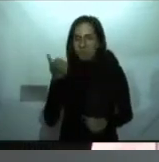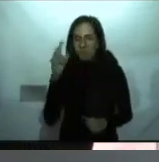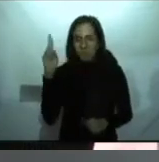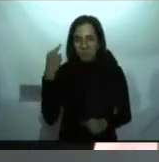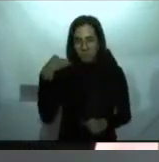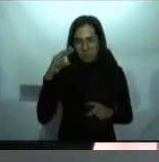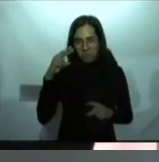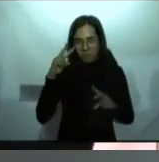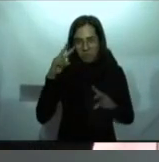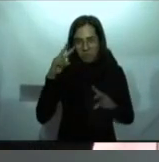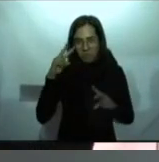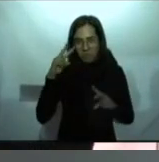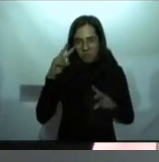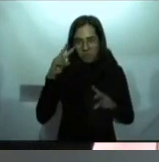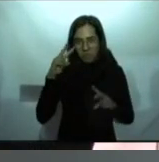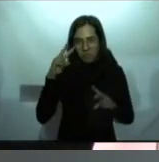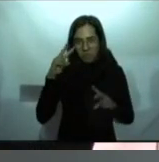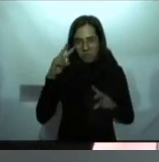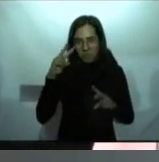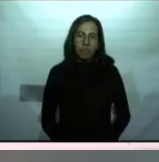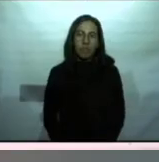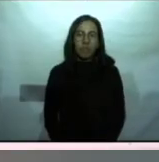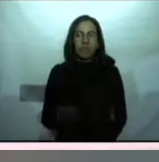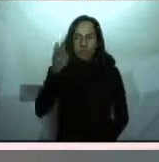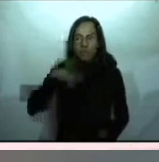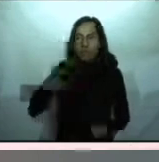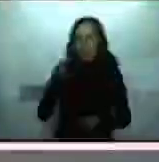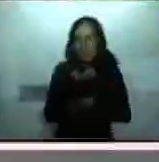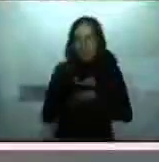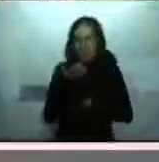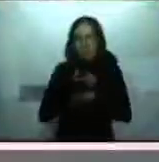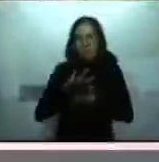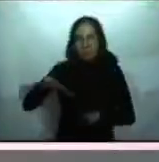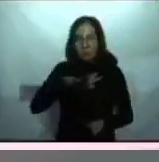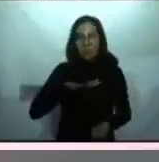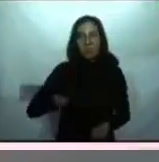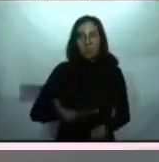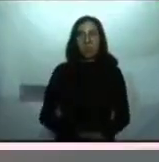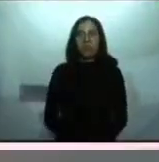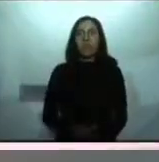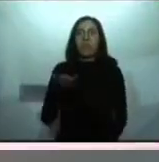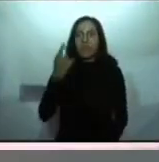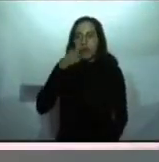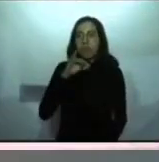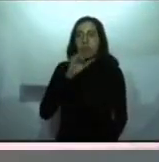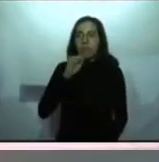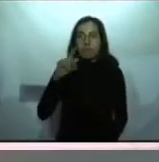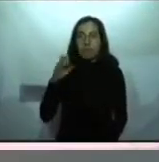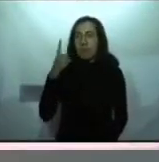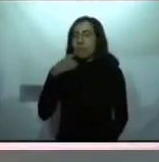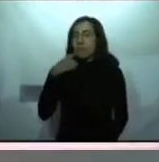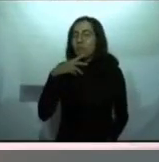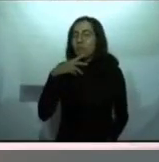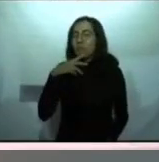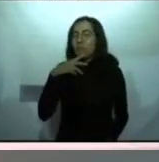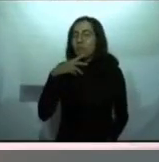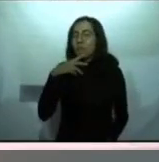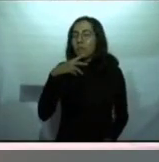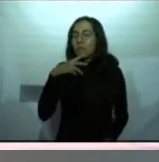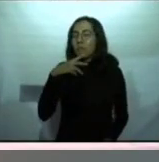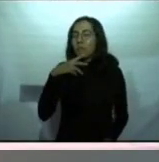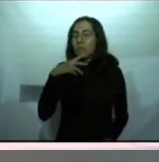medicina. Pues ahora que sea presidenta, y el IMSS Bienestar para todos los que no tienen ni...